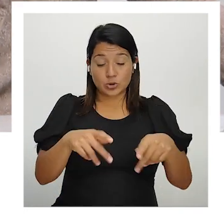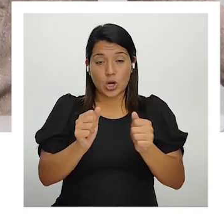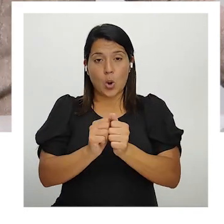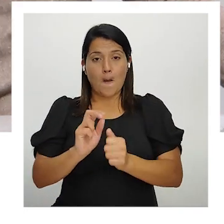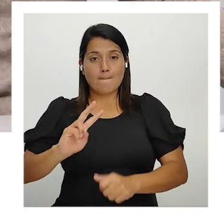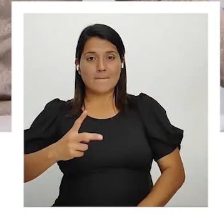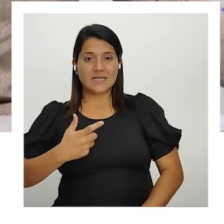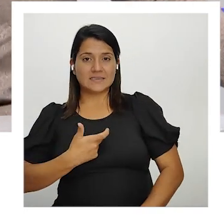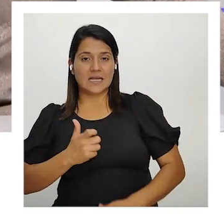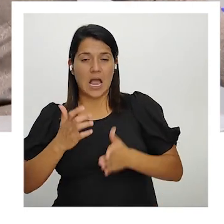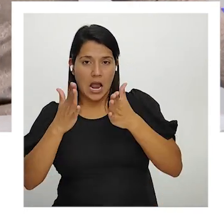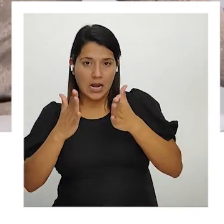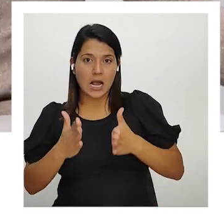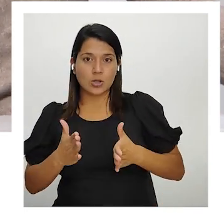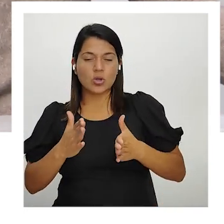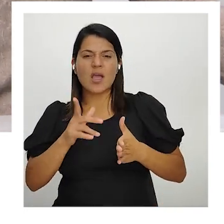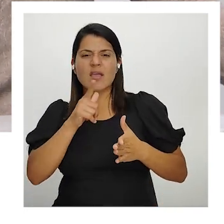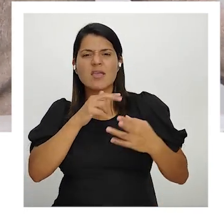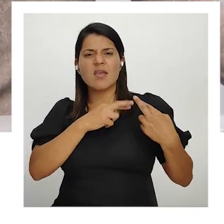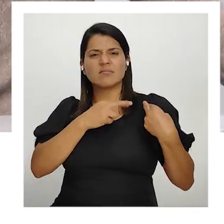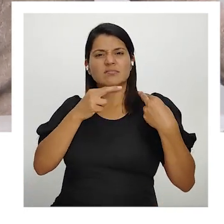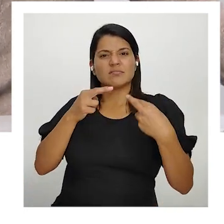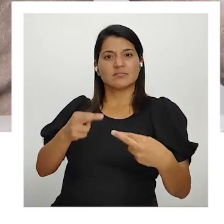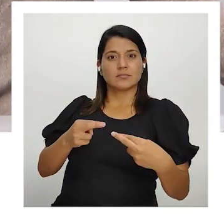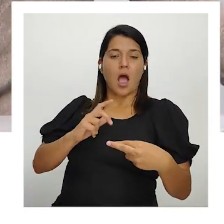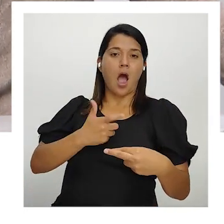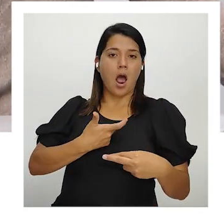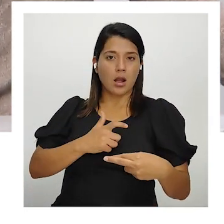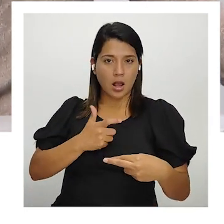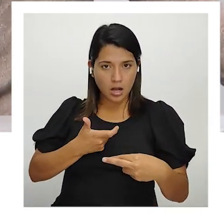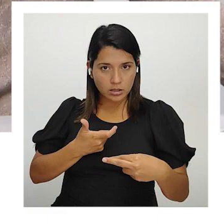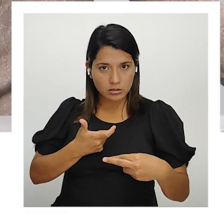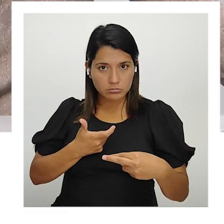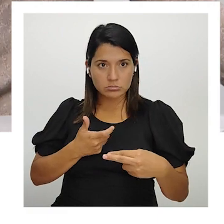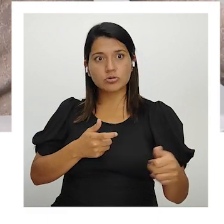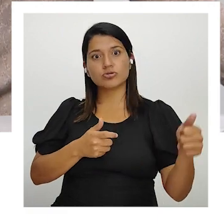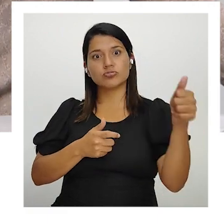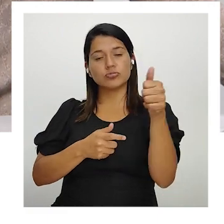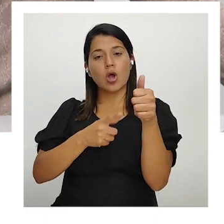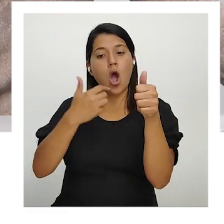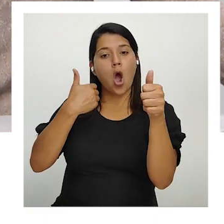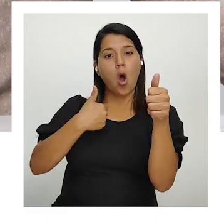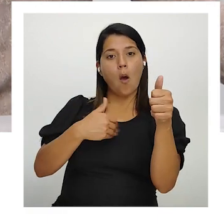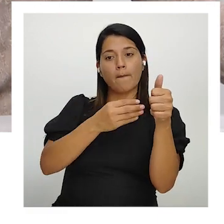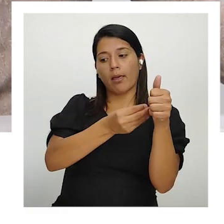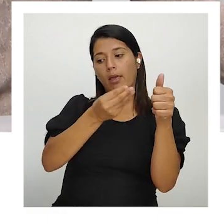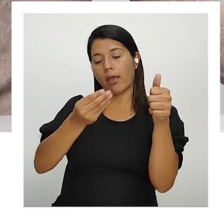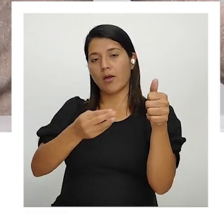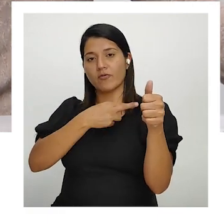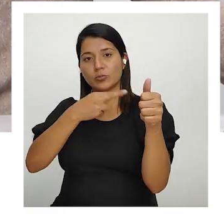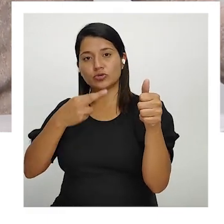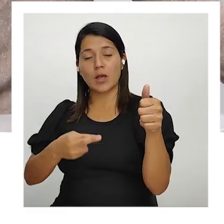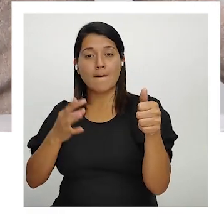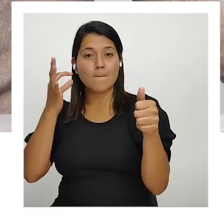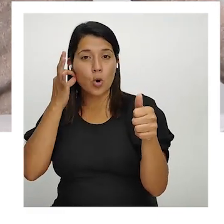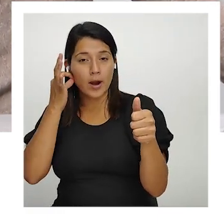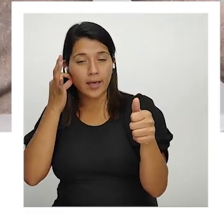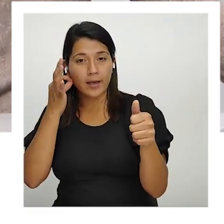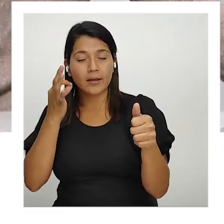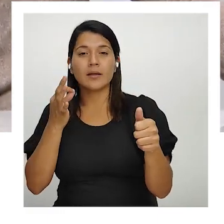son asignadas por el alcalde, y en muchas ocasiones eran competencias... de 3 hombres. No,